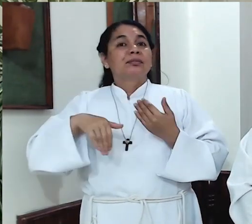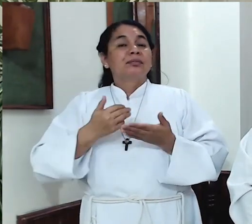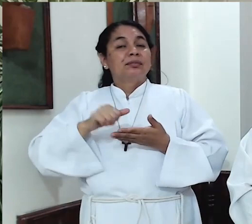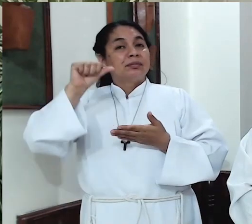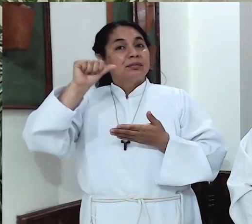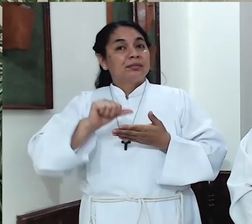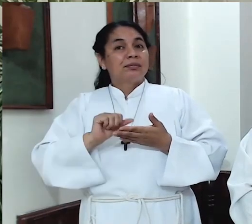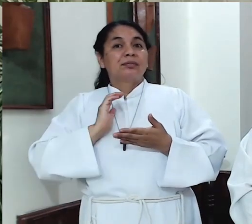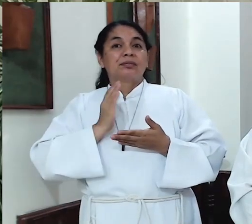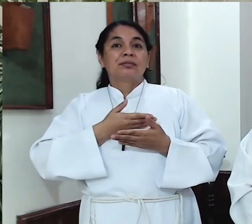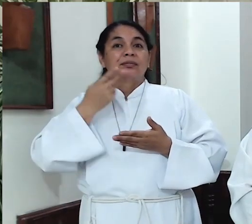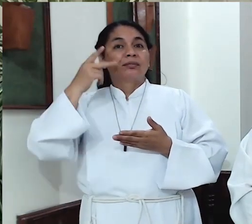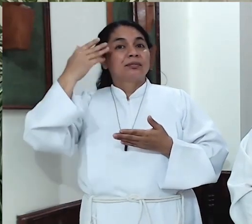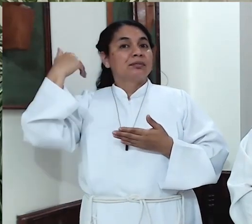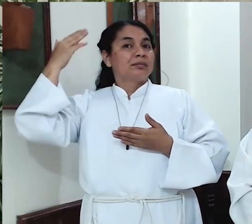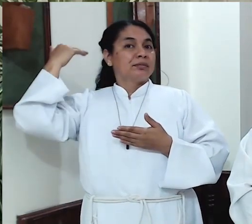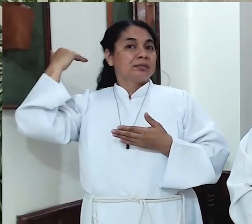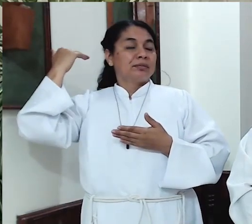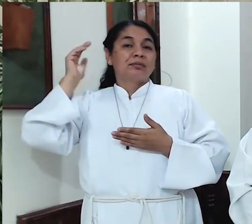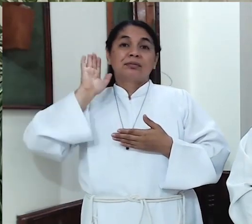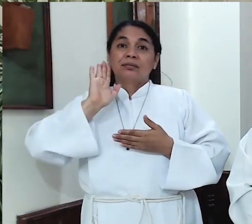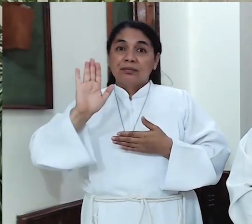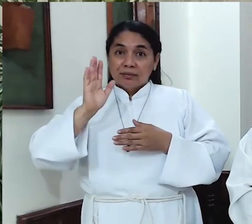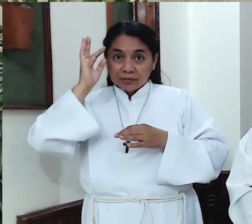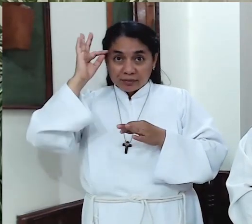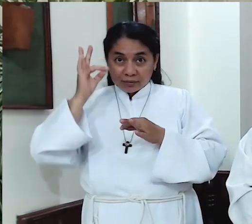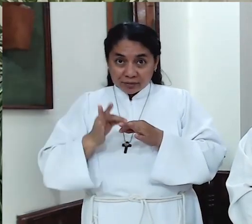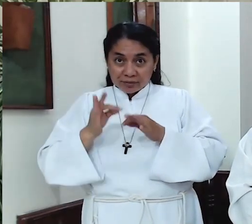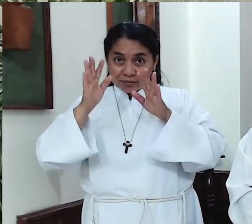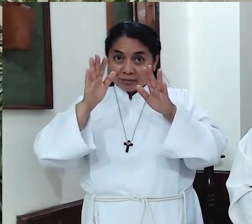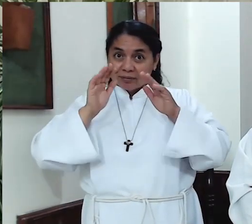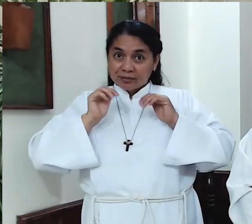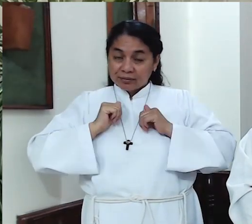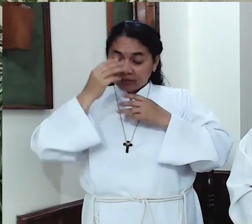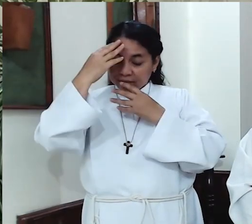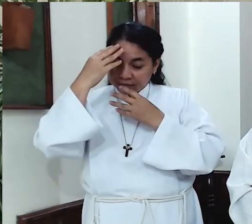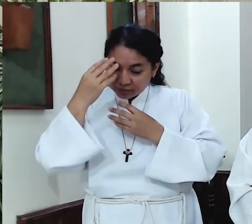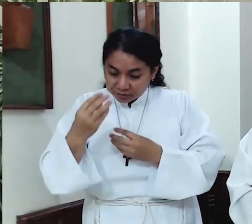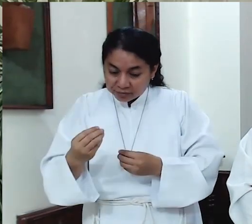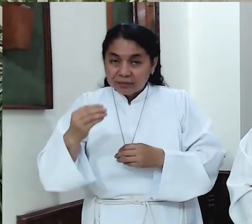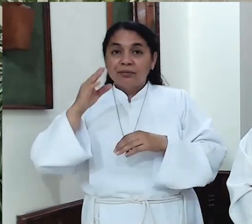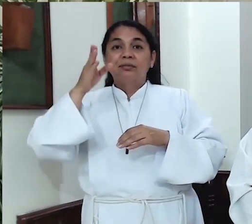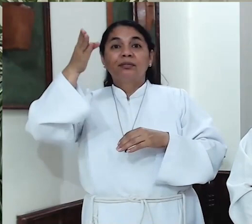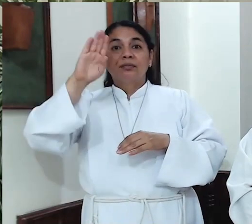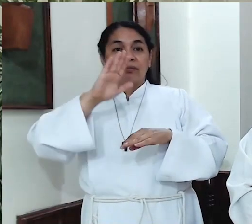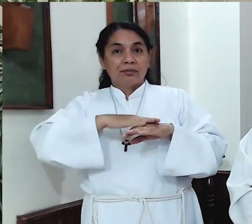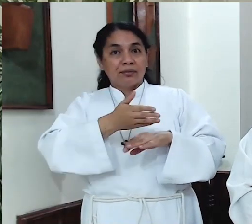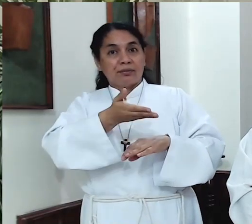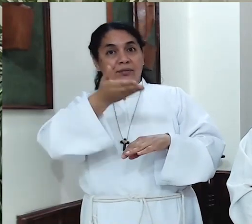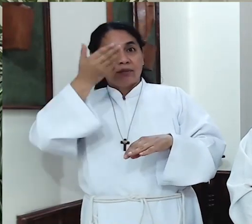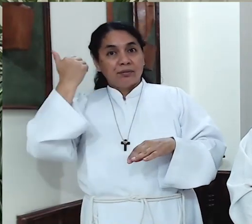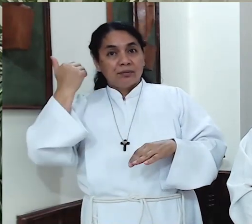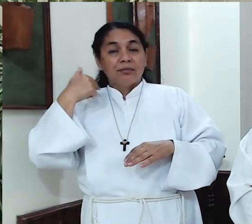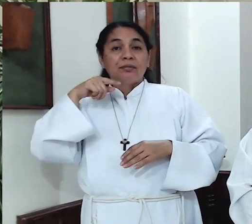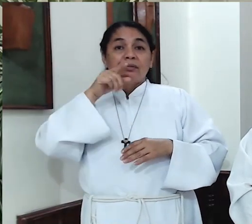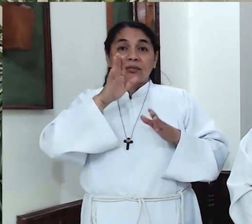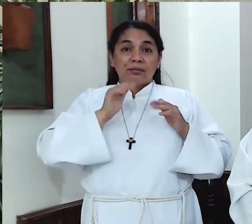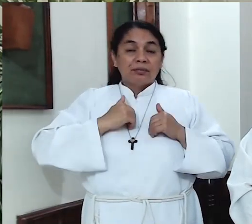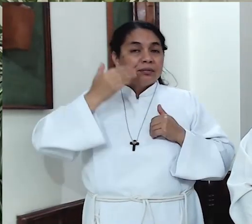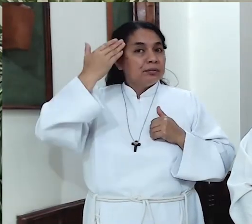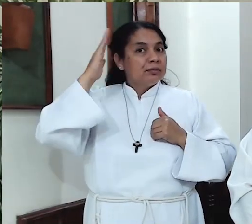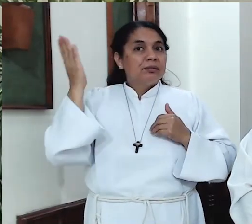nuestros mayores. Por su fe, Abraham, obediente al llamado de Dios y sin saber dónde